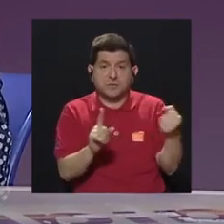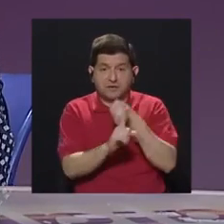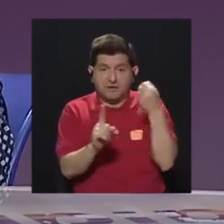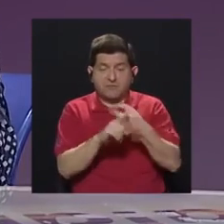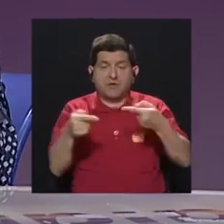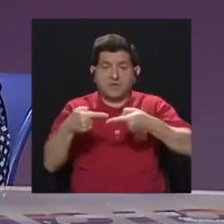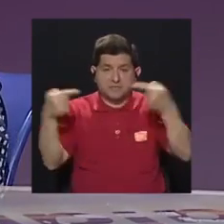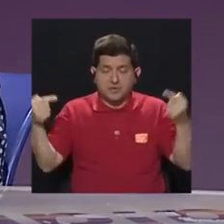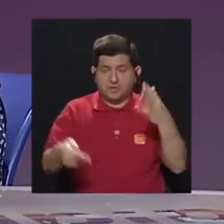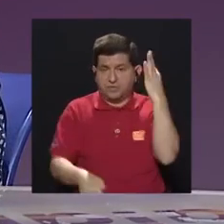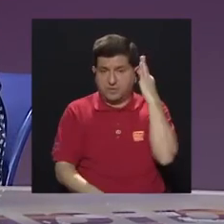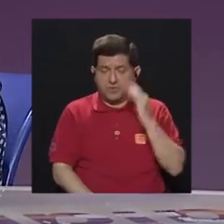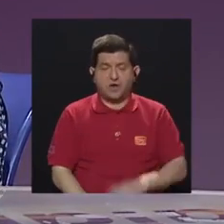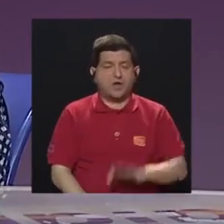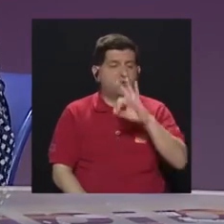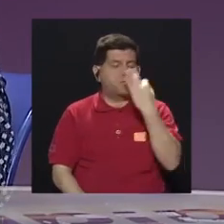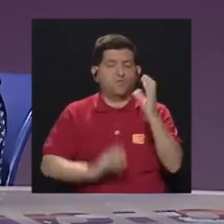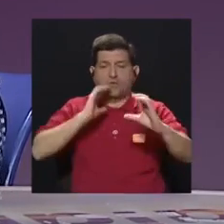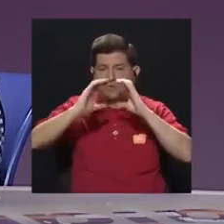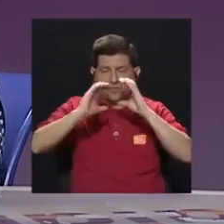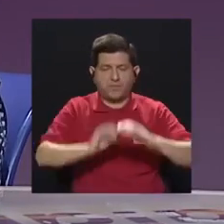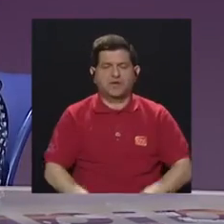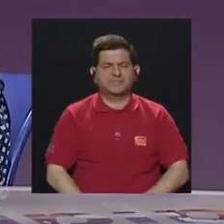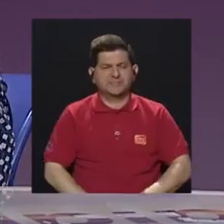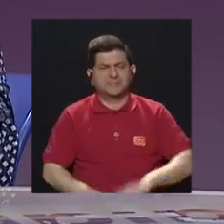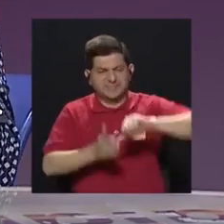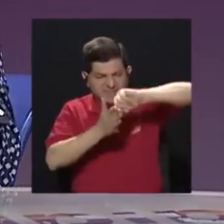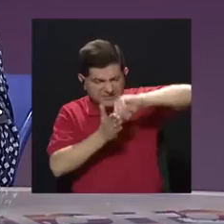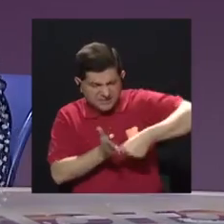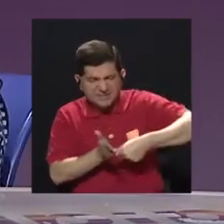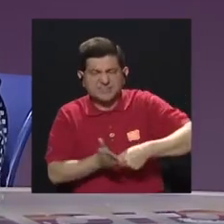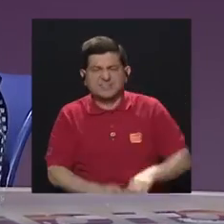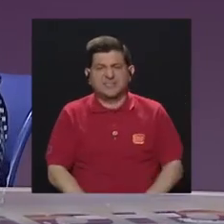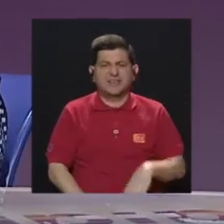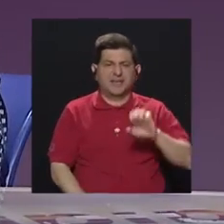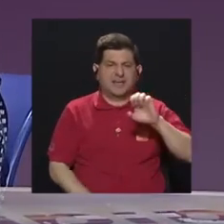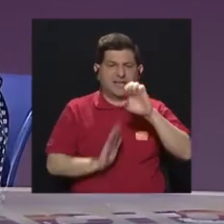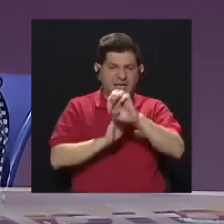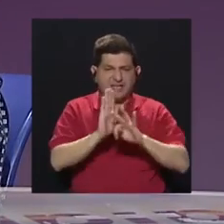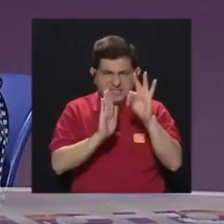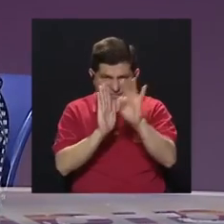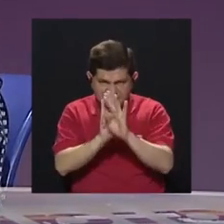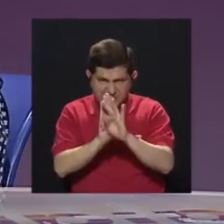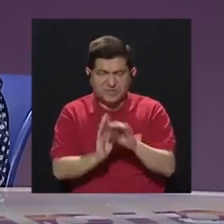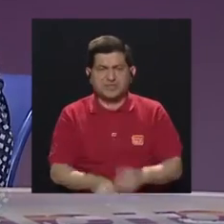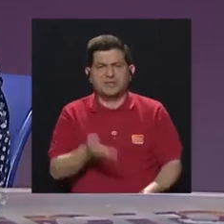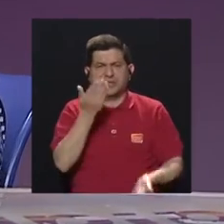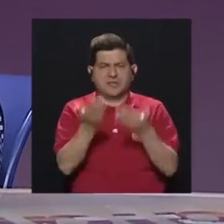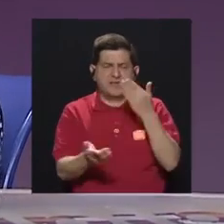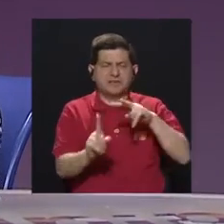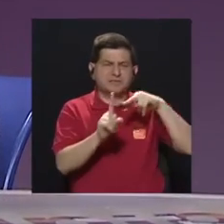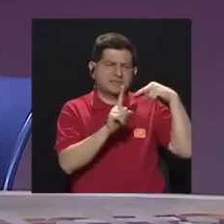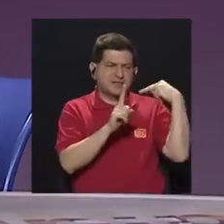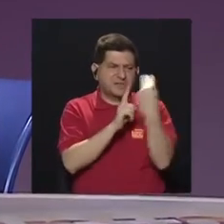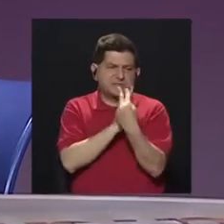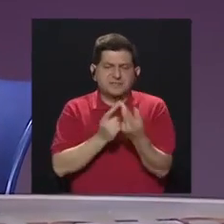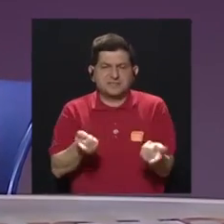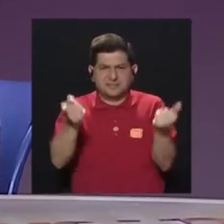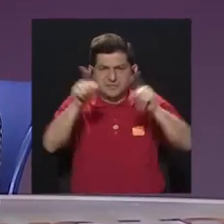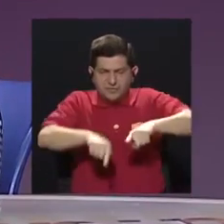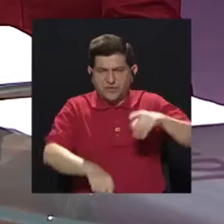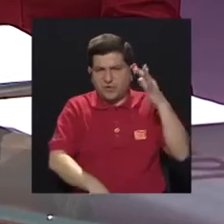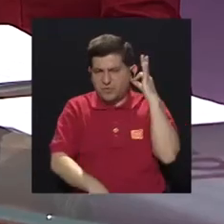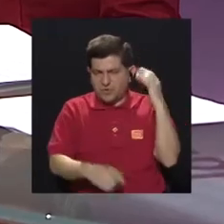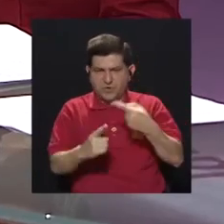contra las mujeres los medios de comunicación refuerzan estereotipos y dan digamos una perspectiva del fenómeno de la violencia